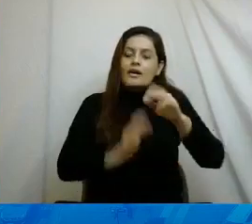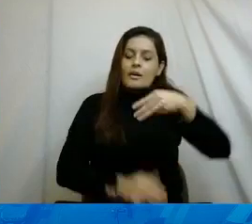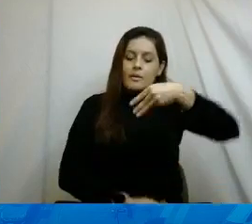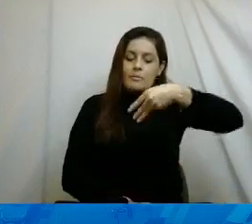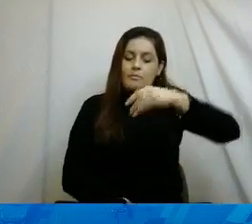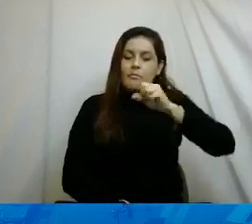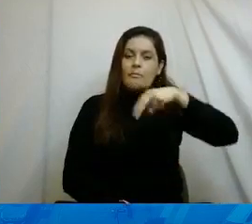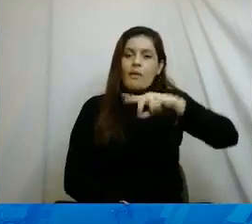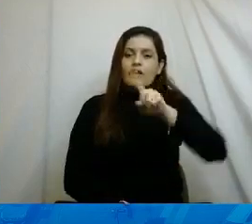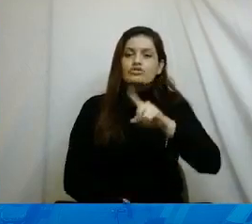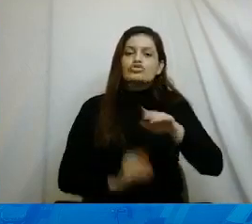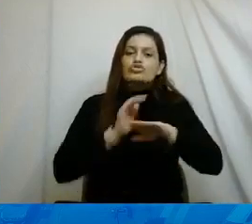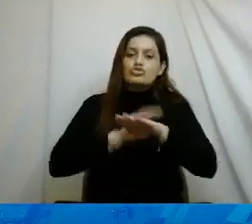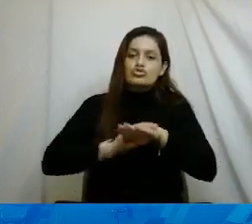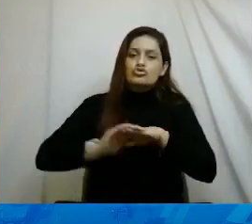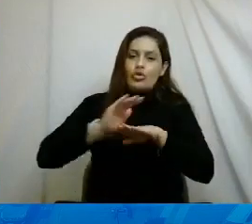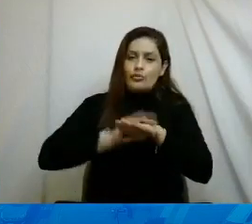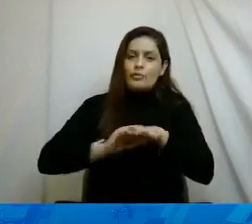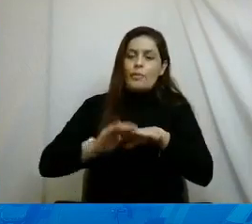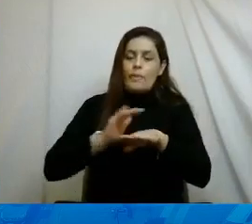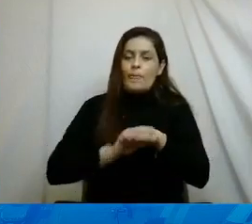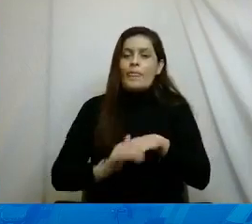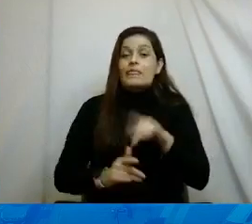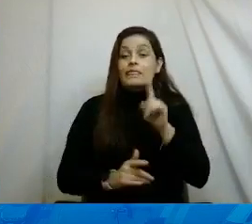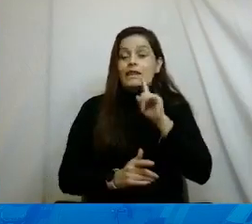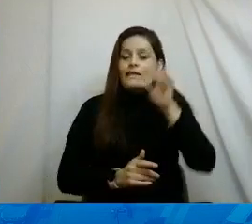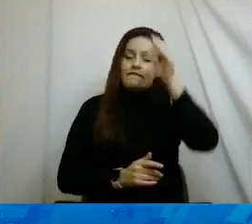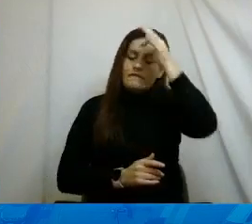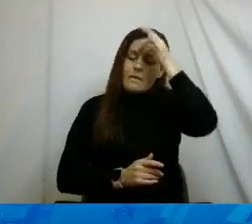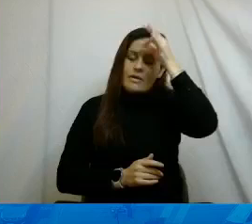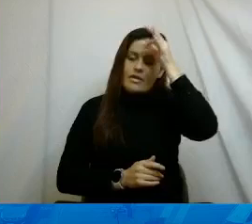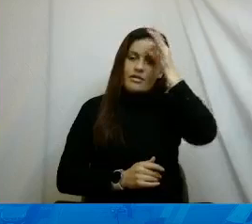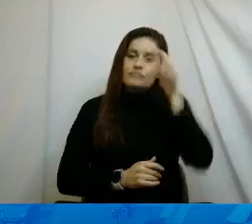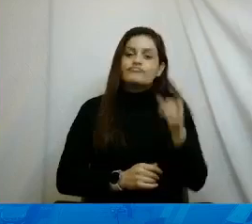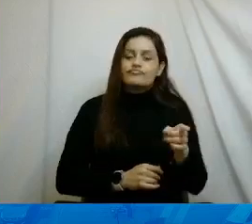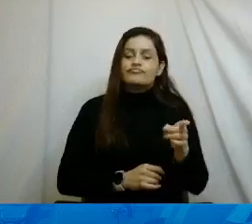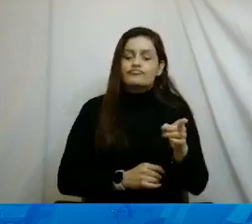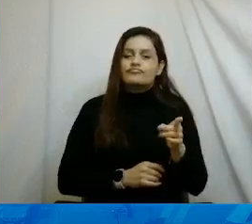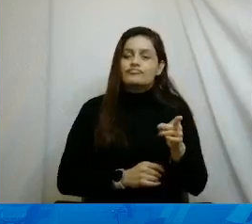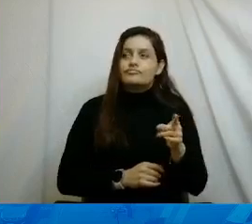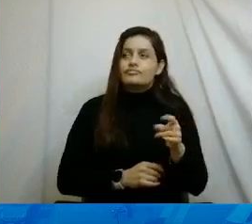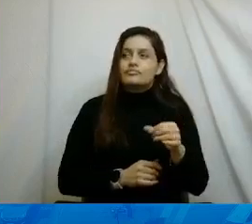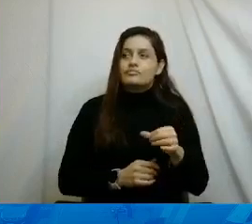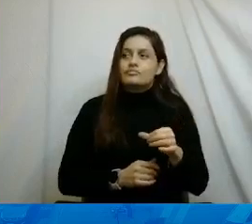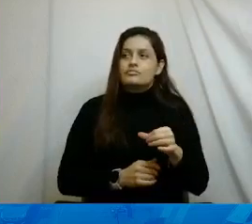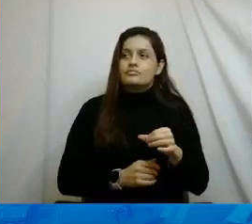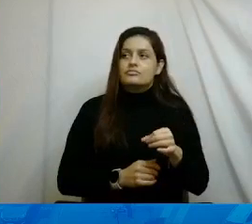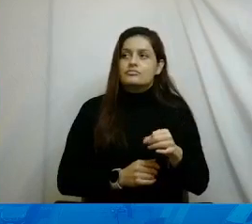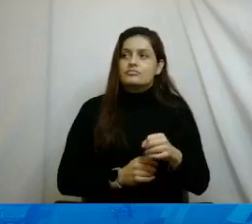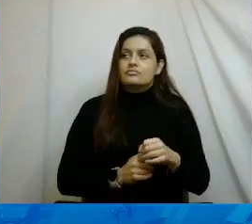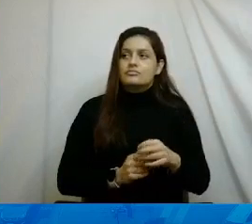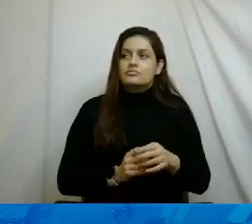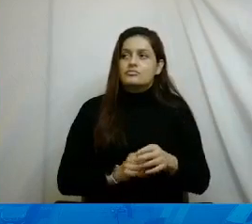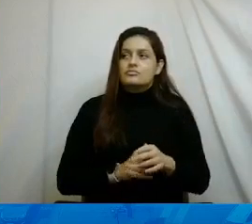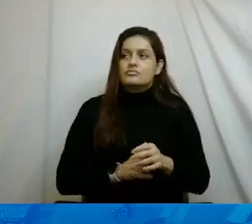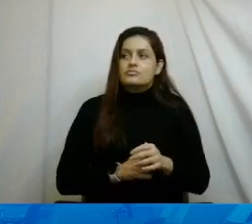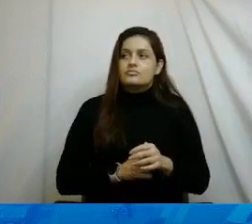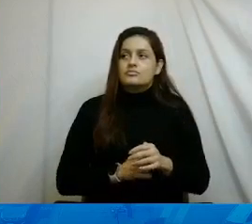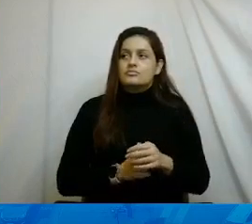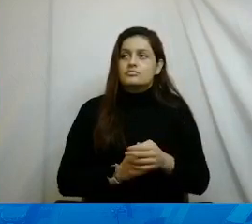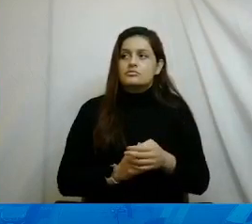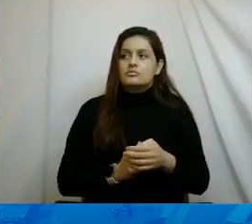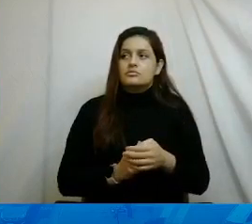Calle Manso y presentaba problemas de salud. Había problemas de salud. No quiero aventurarme a dar una causa de muerte,